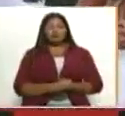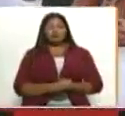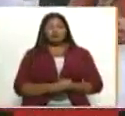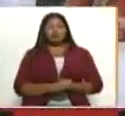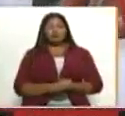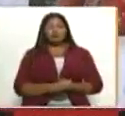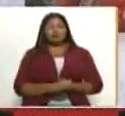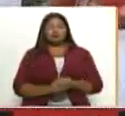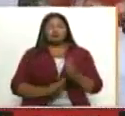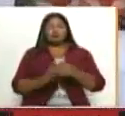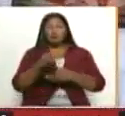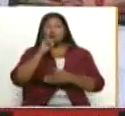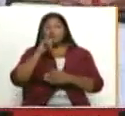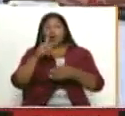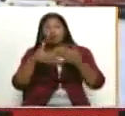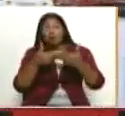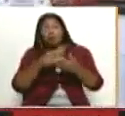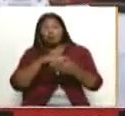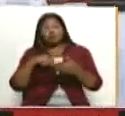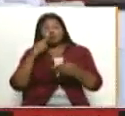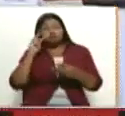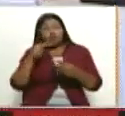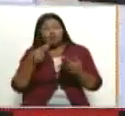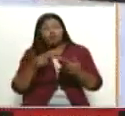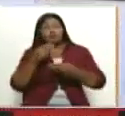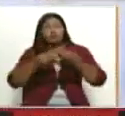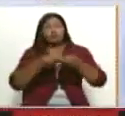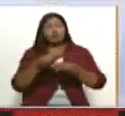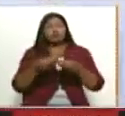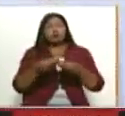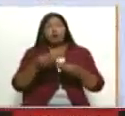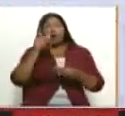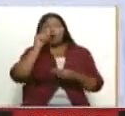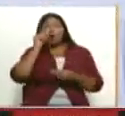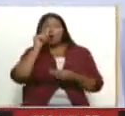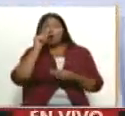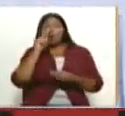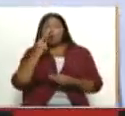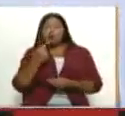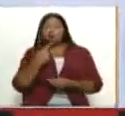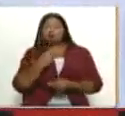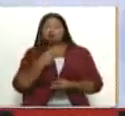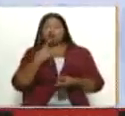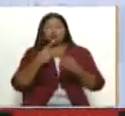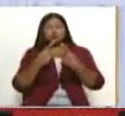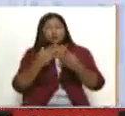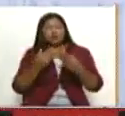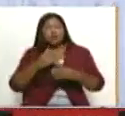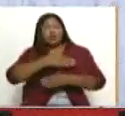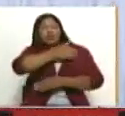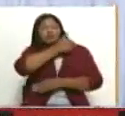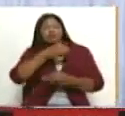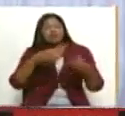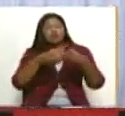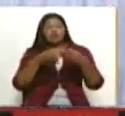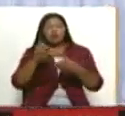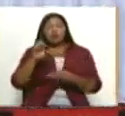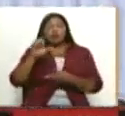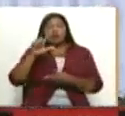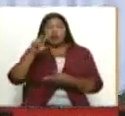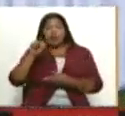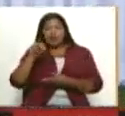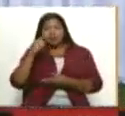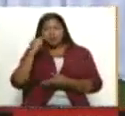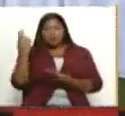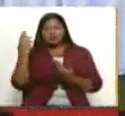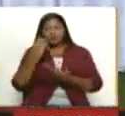Bien, continúan las intervenciones. En este momento la realiza Pablo Beltrán, quien es precisamente el jefe de la delegación del ELN. Escuchemos